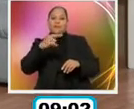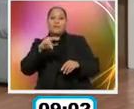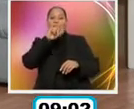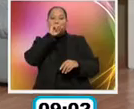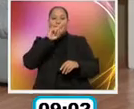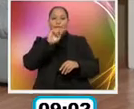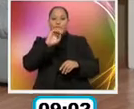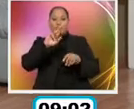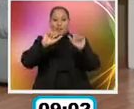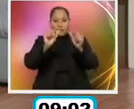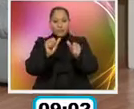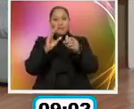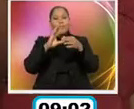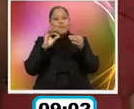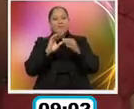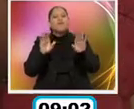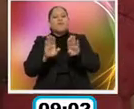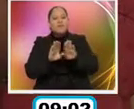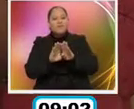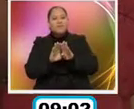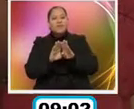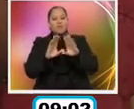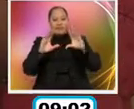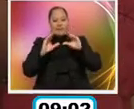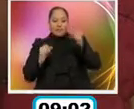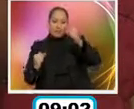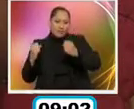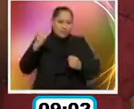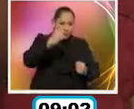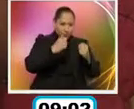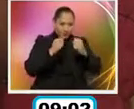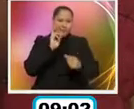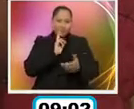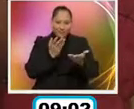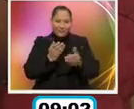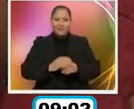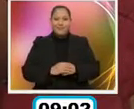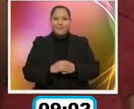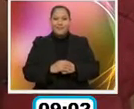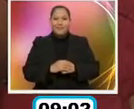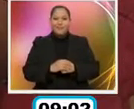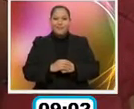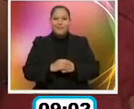Torres, en forma, nos va a platicar todo sobre los golpes de un costal.